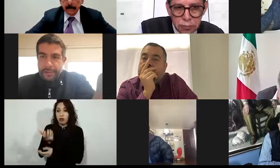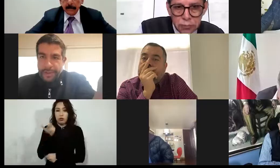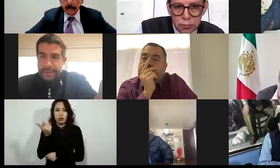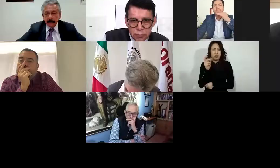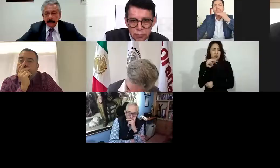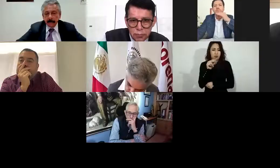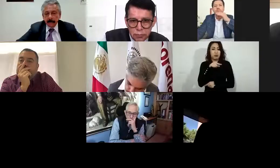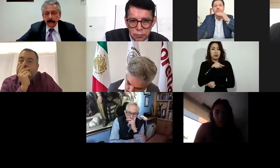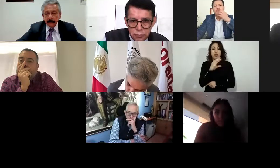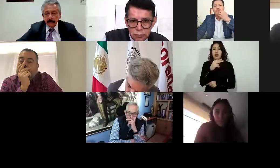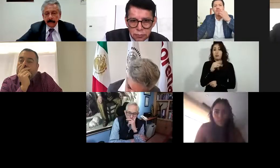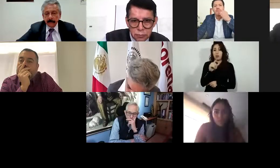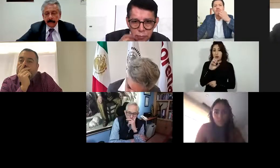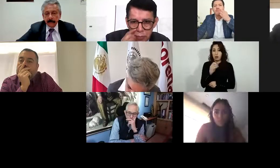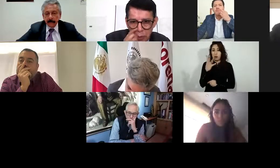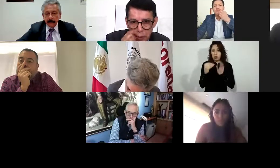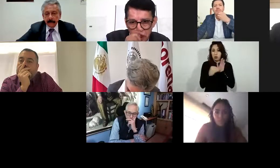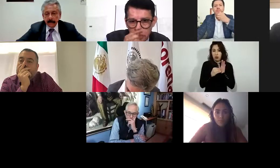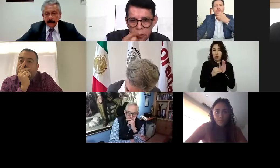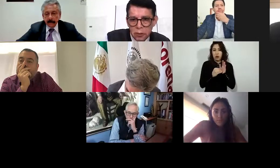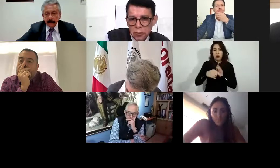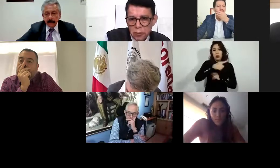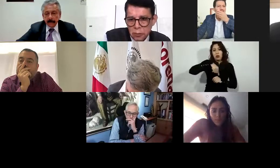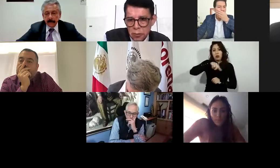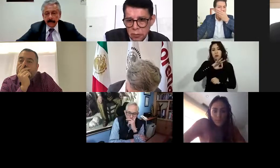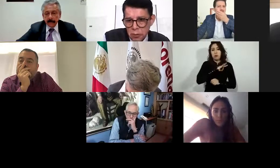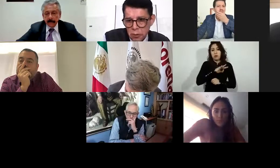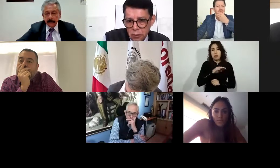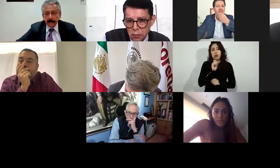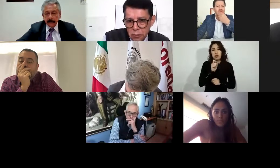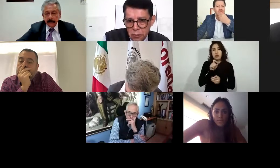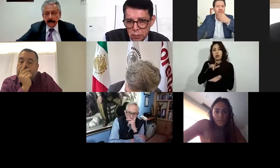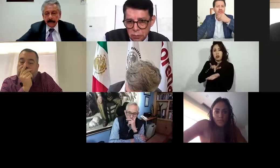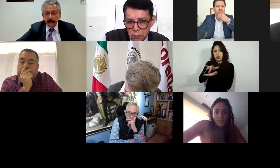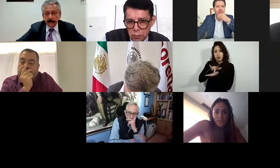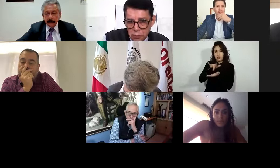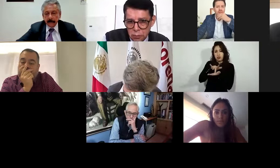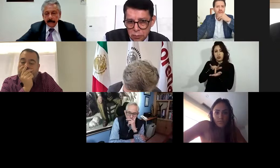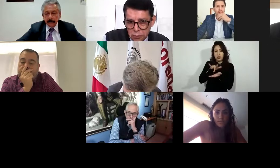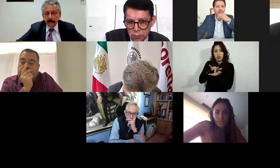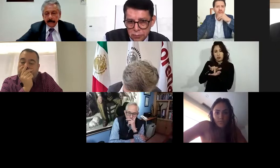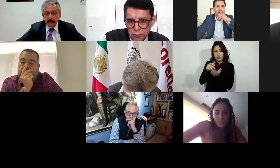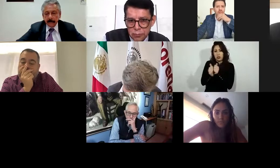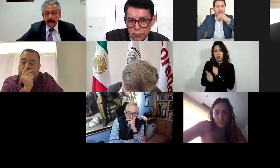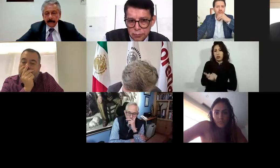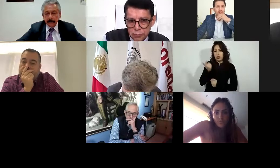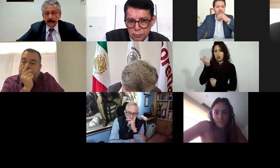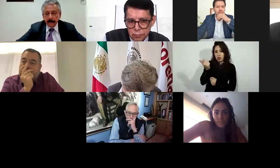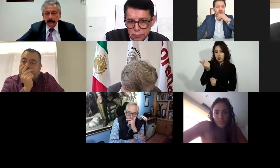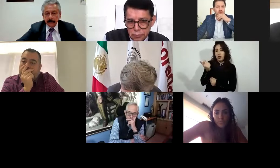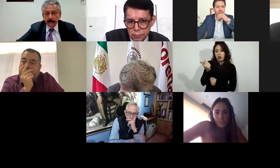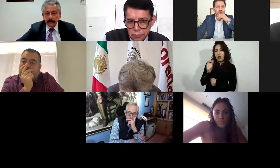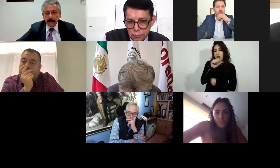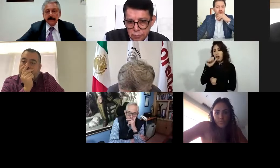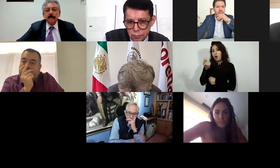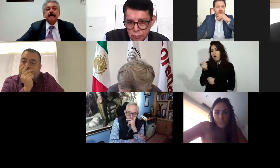se consideren donativos por ser un capítulo referente a apoyos, subsidios y transferencias, no